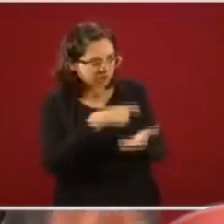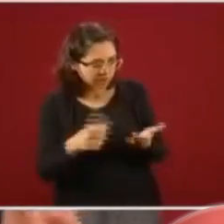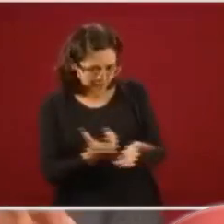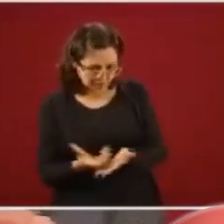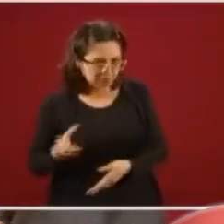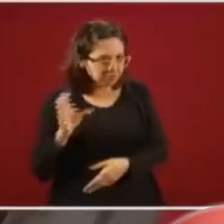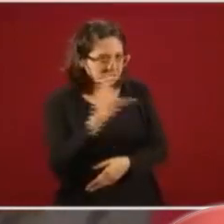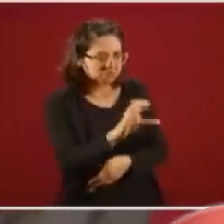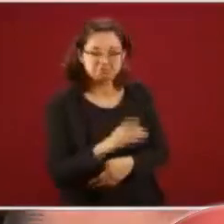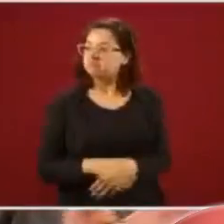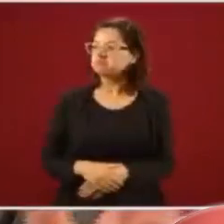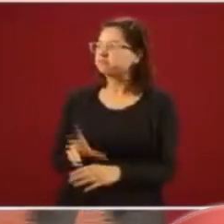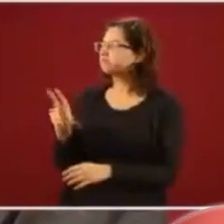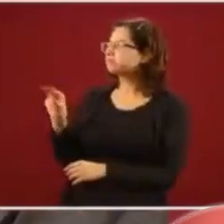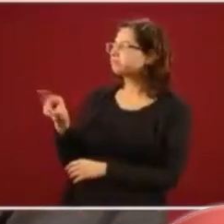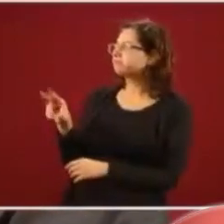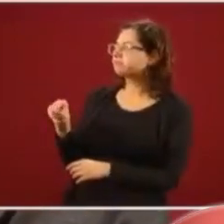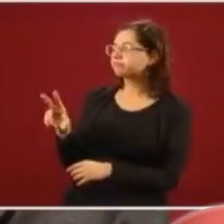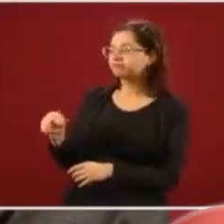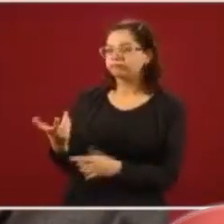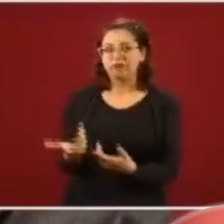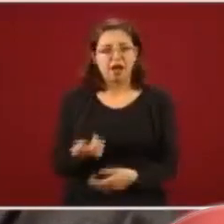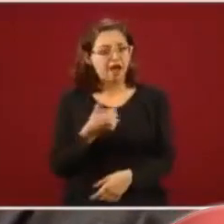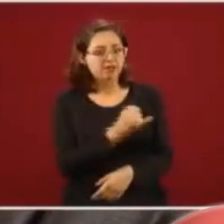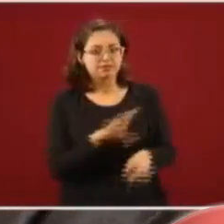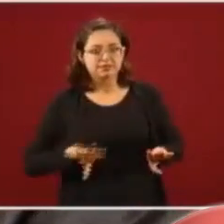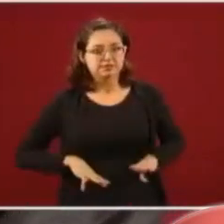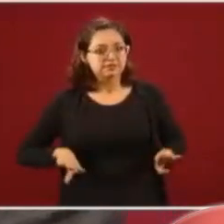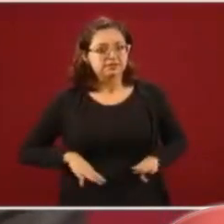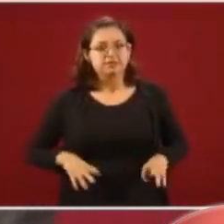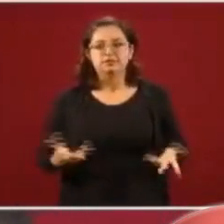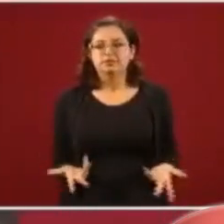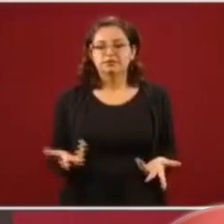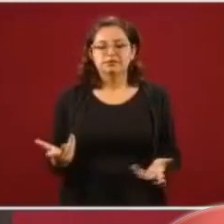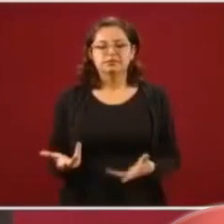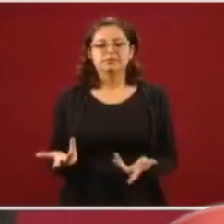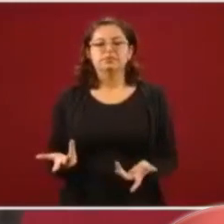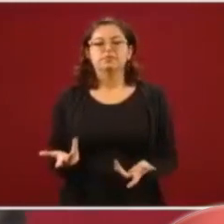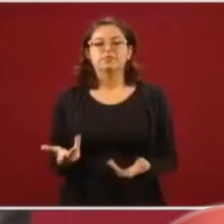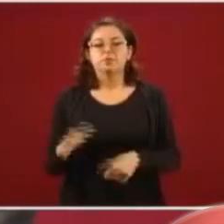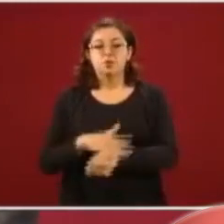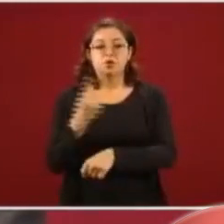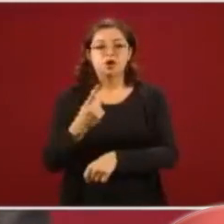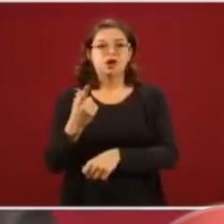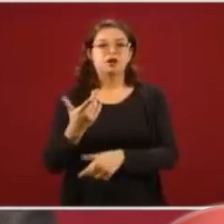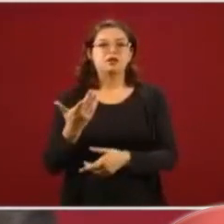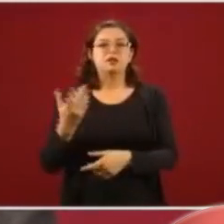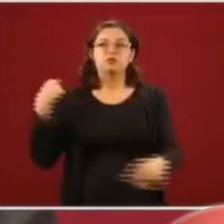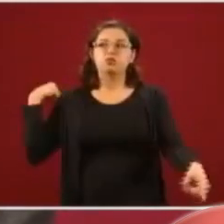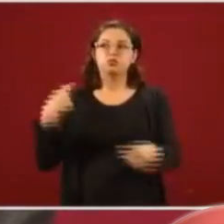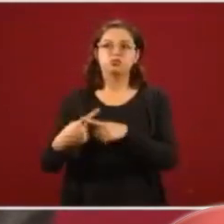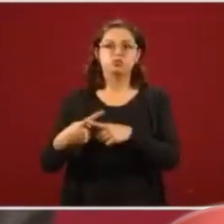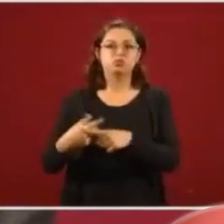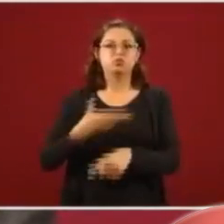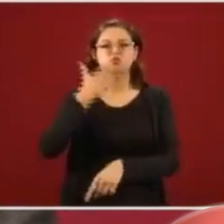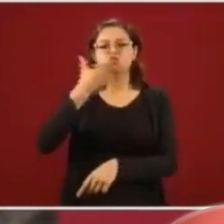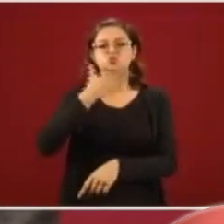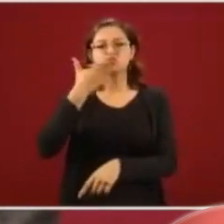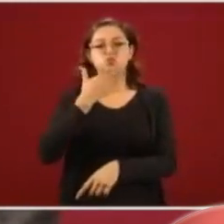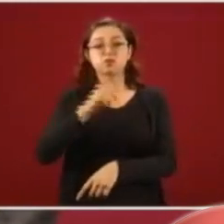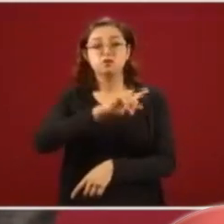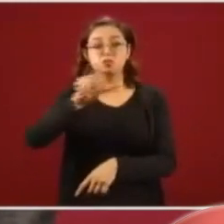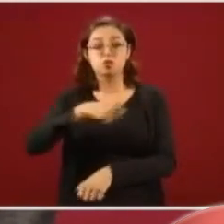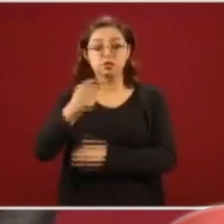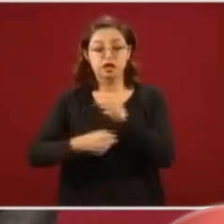de siempre, o de muchos años, por lo menos antes de 2019. En 2019